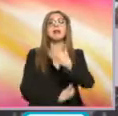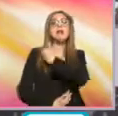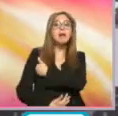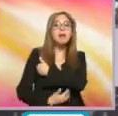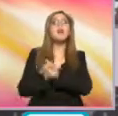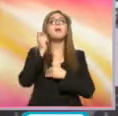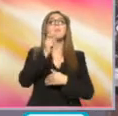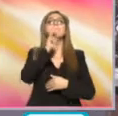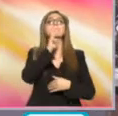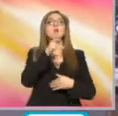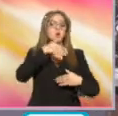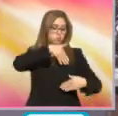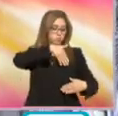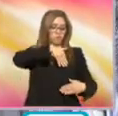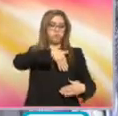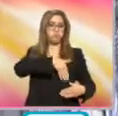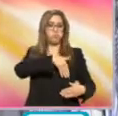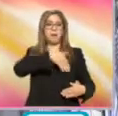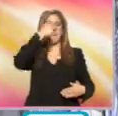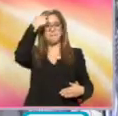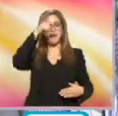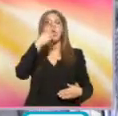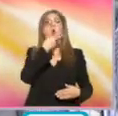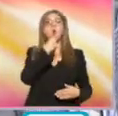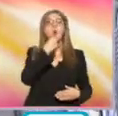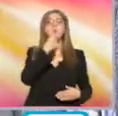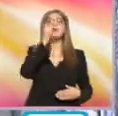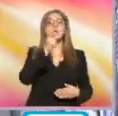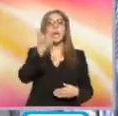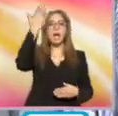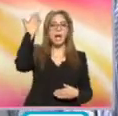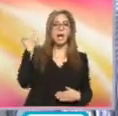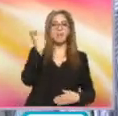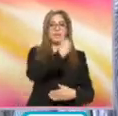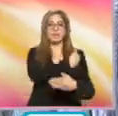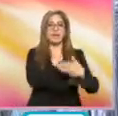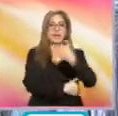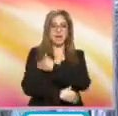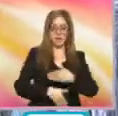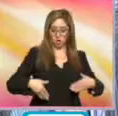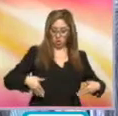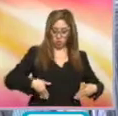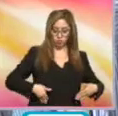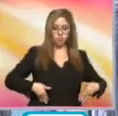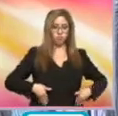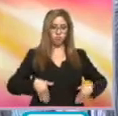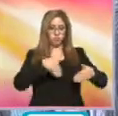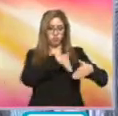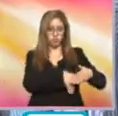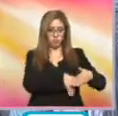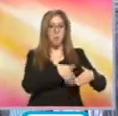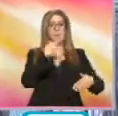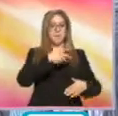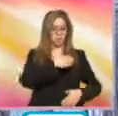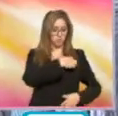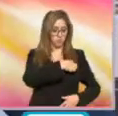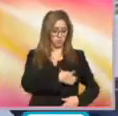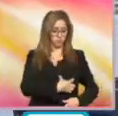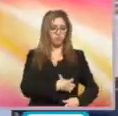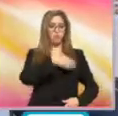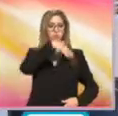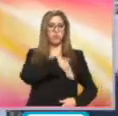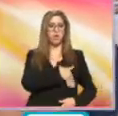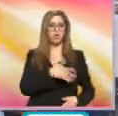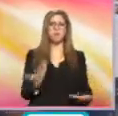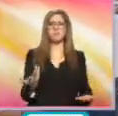comodidad un bolsillo al pecho para que el hombre guarde lo que guardaba en sus chalecos. Ay, pero ¿no? aparte, ¿qué puedes guardar ahí? Exacto, La